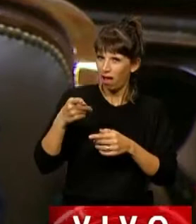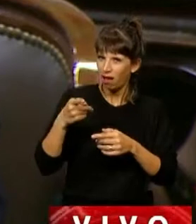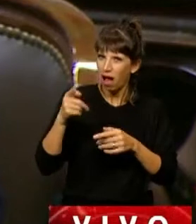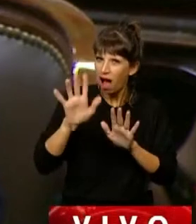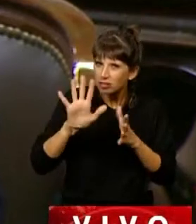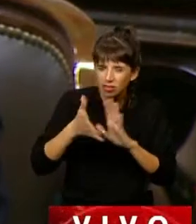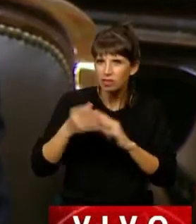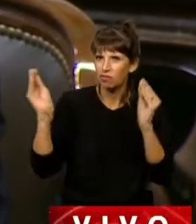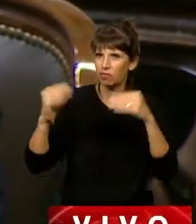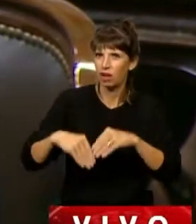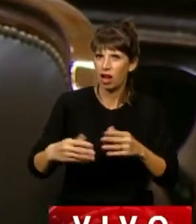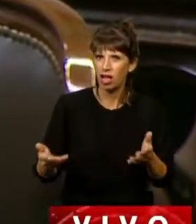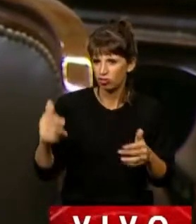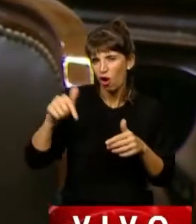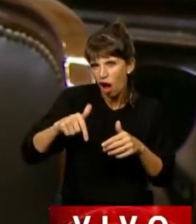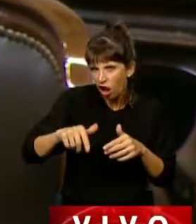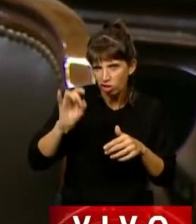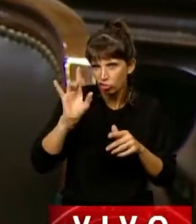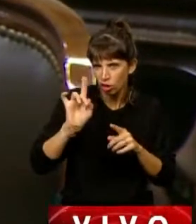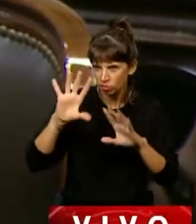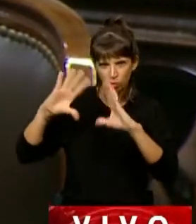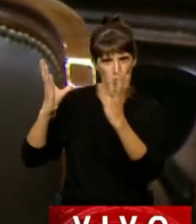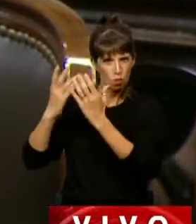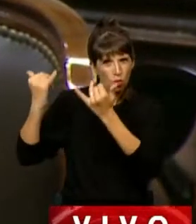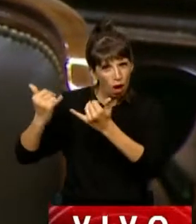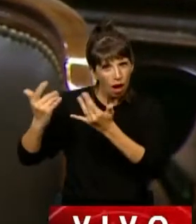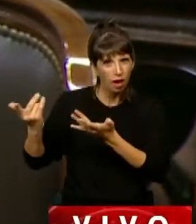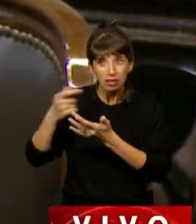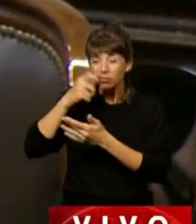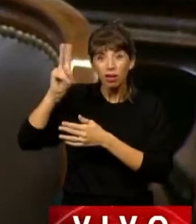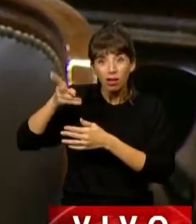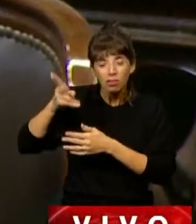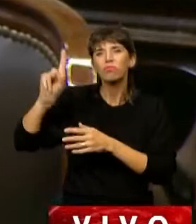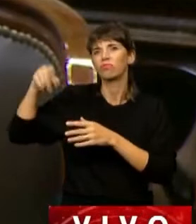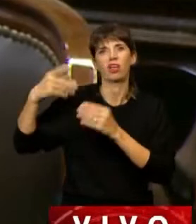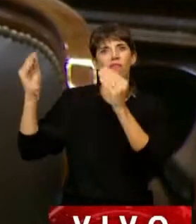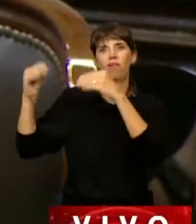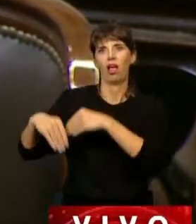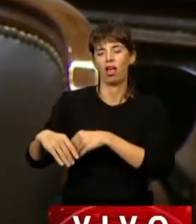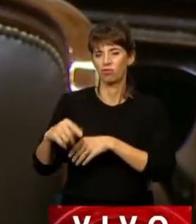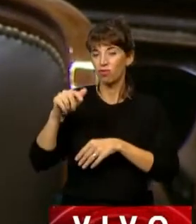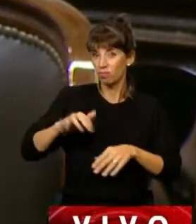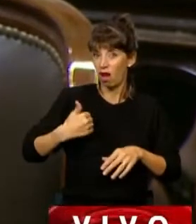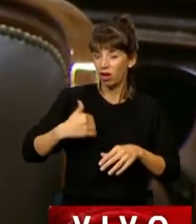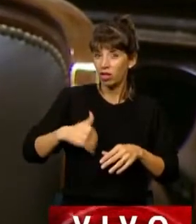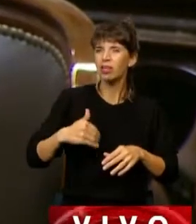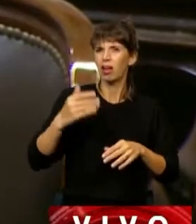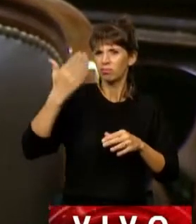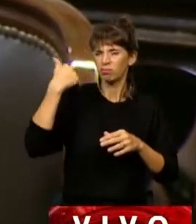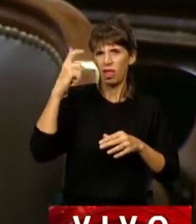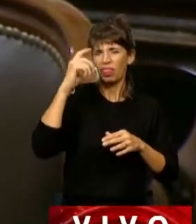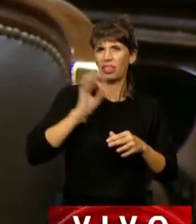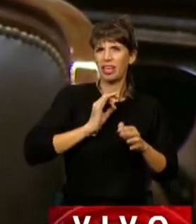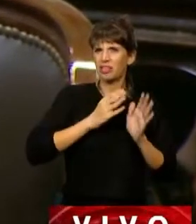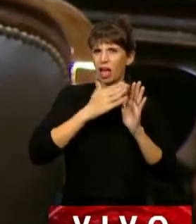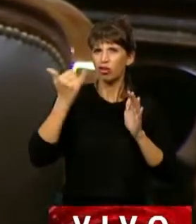se manifiestan no solamente acá, sino en el mundo. Vivimos en un país que hace más de una década existe un fallo, que es el